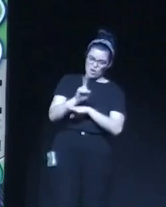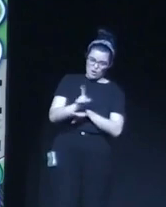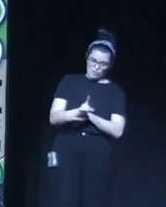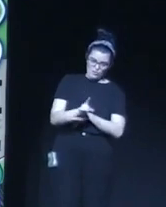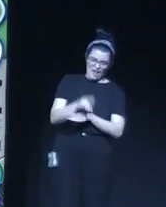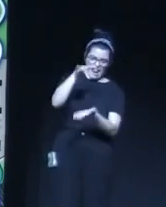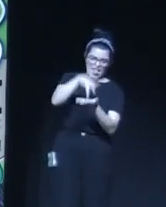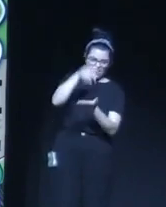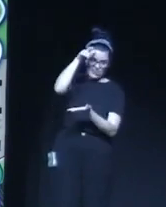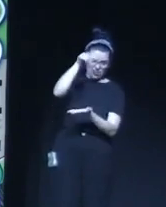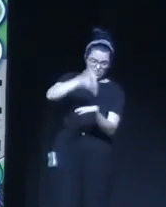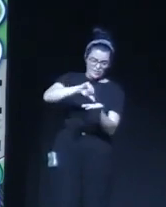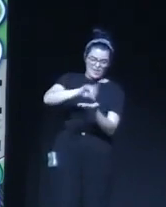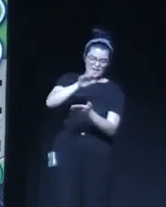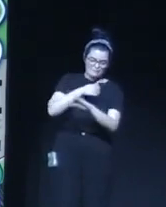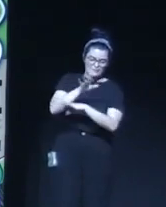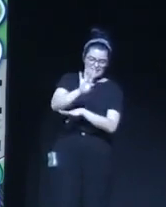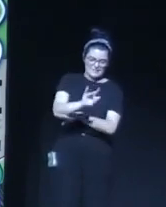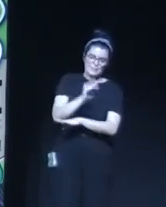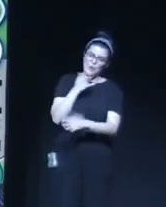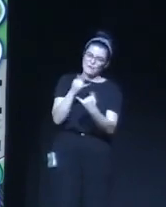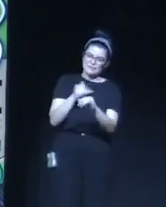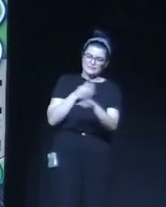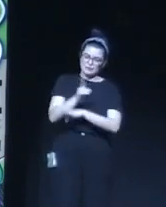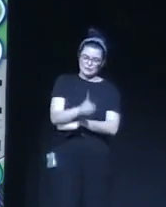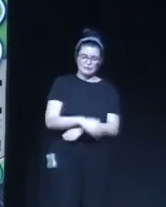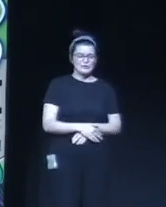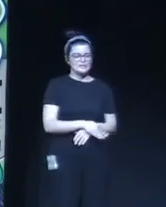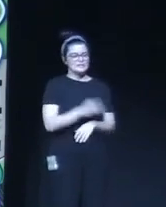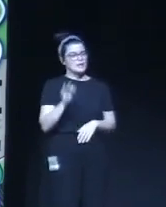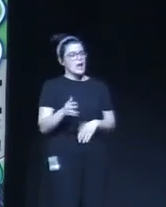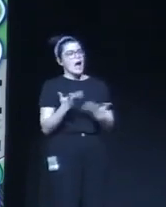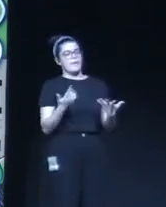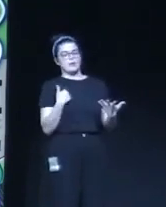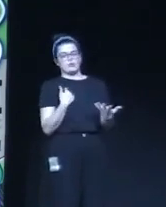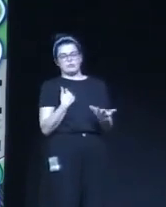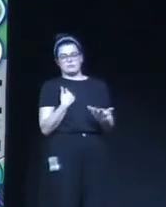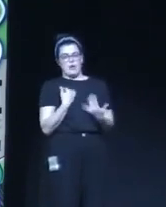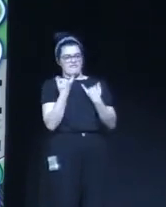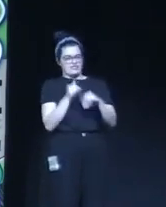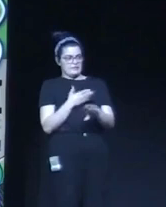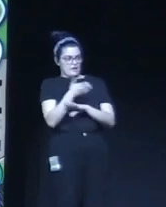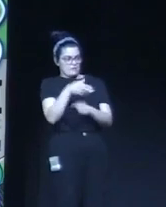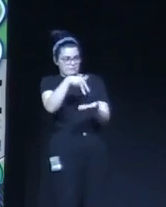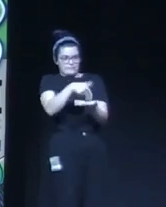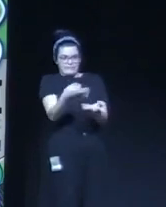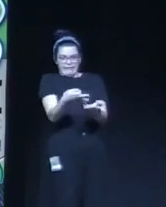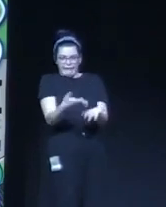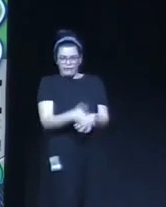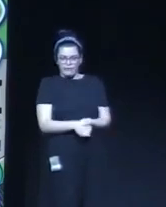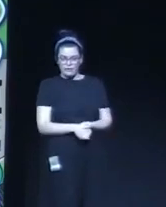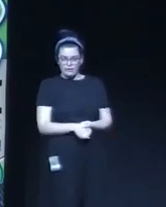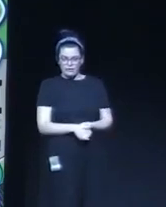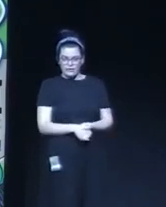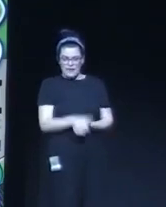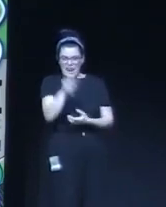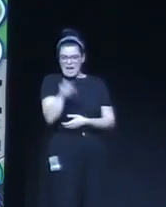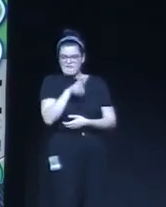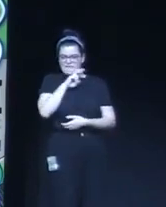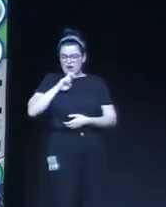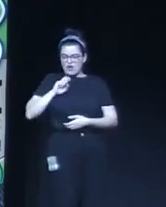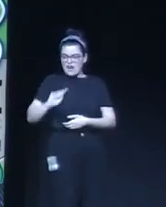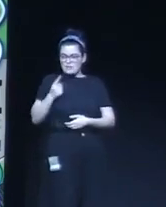festi no, ¿no? Al festival no. No. Si no fue, hombre, claro, yo no pinto nada ahí. La que vale y la